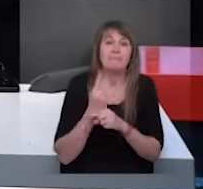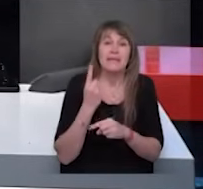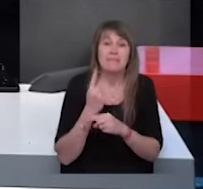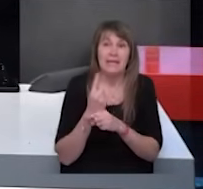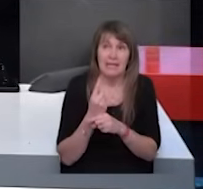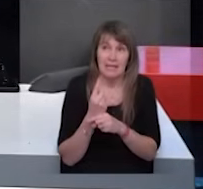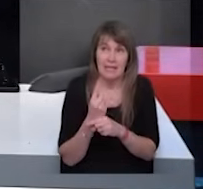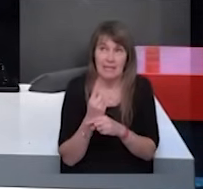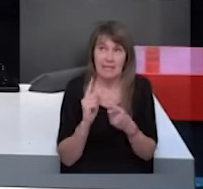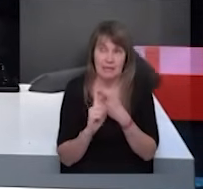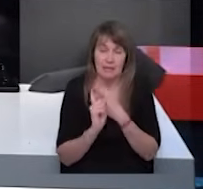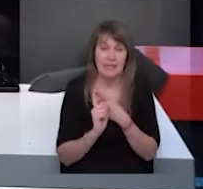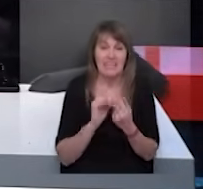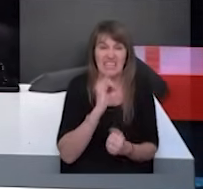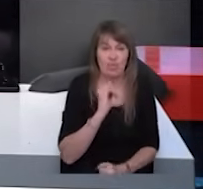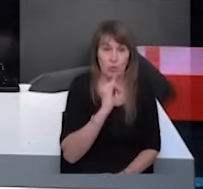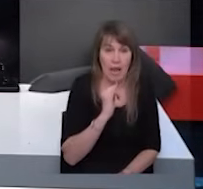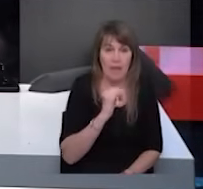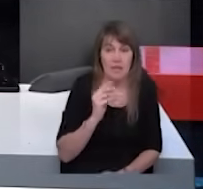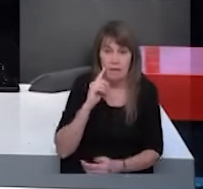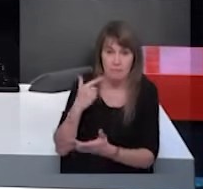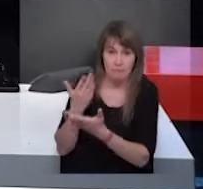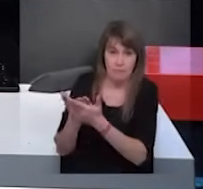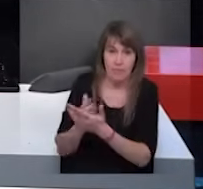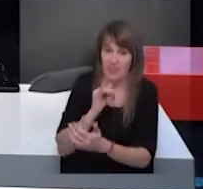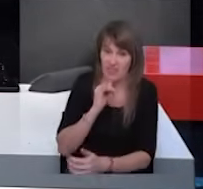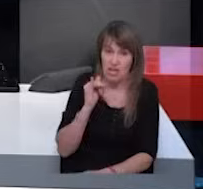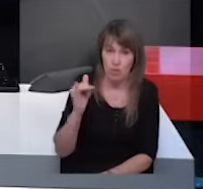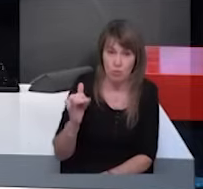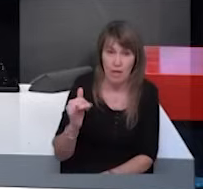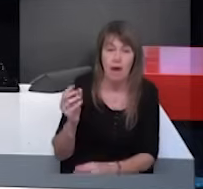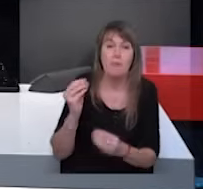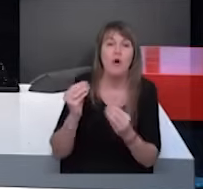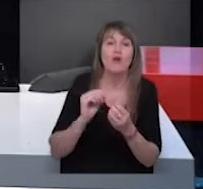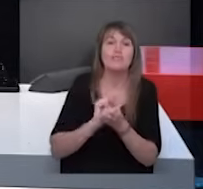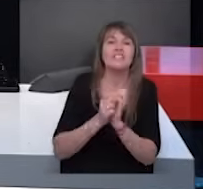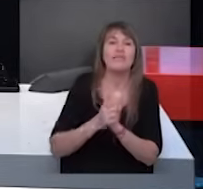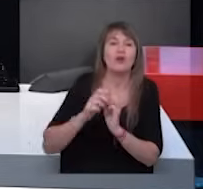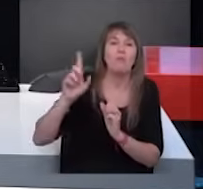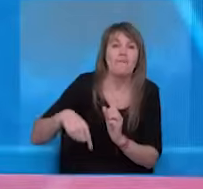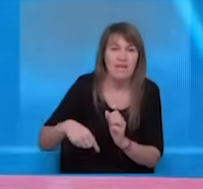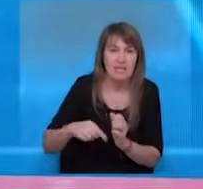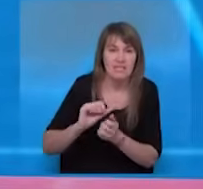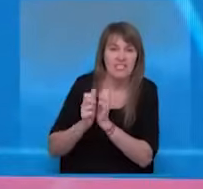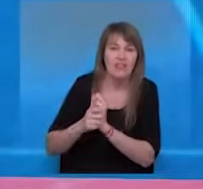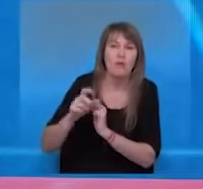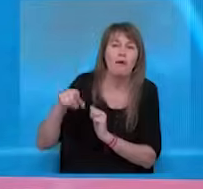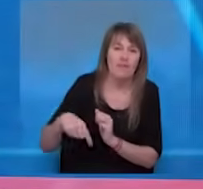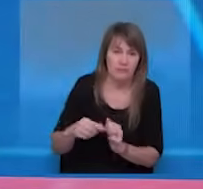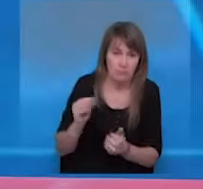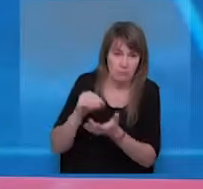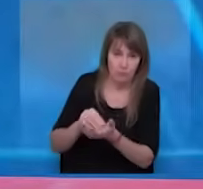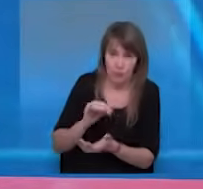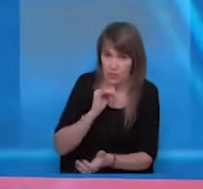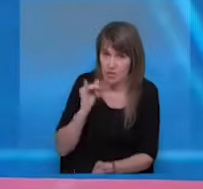que iturralde presentó una denuncia por la la filtración se ha dado una paradoja acá quiero ponerlo entre